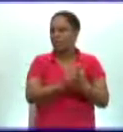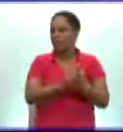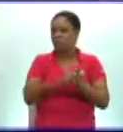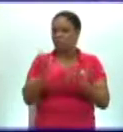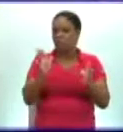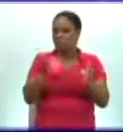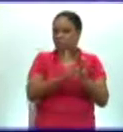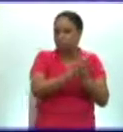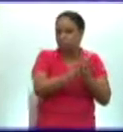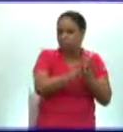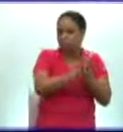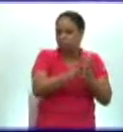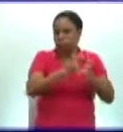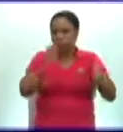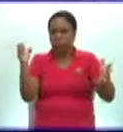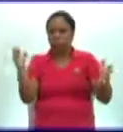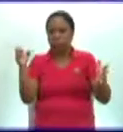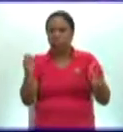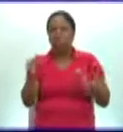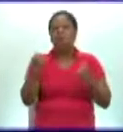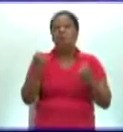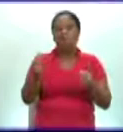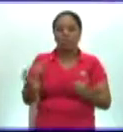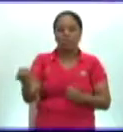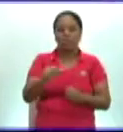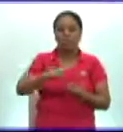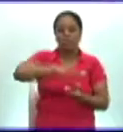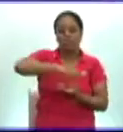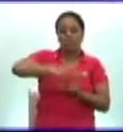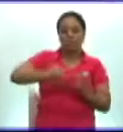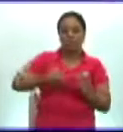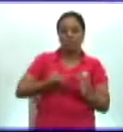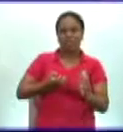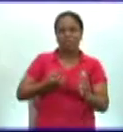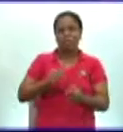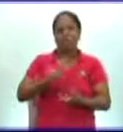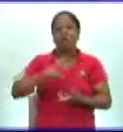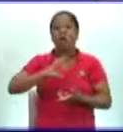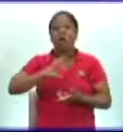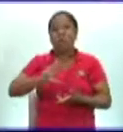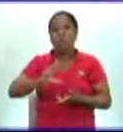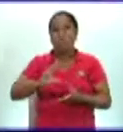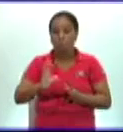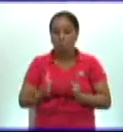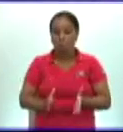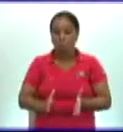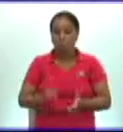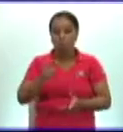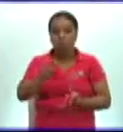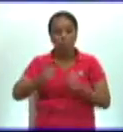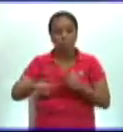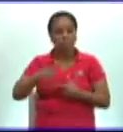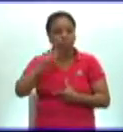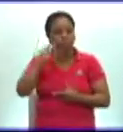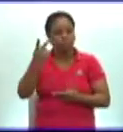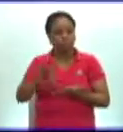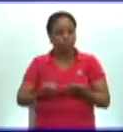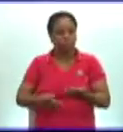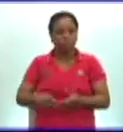Las fuerzas también deforman los cuerpos. Veamos la otra imagen del libro de texto, la